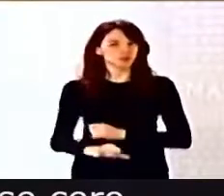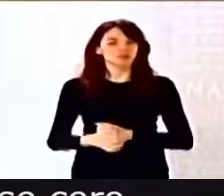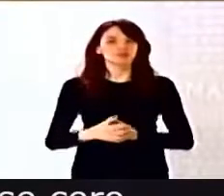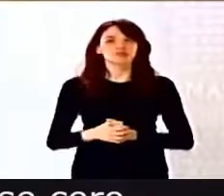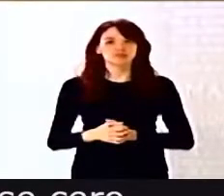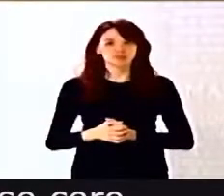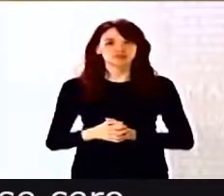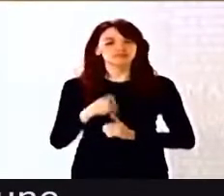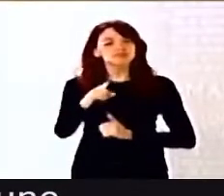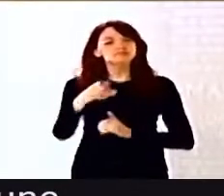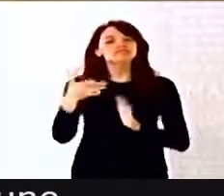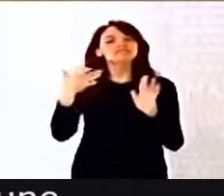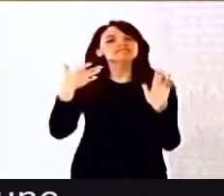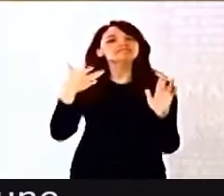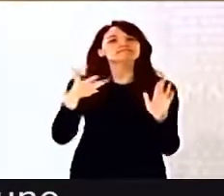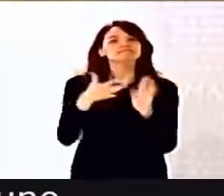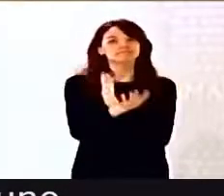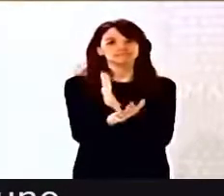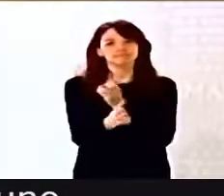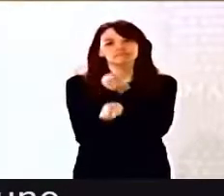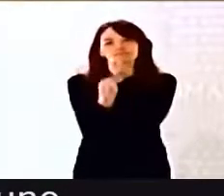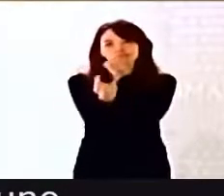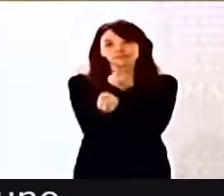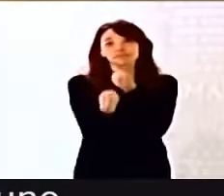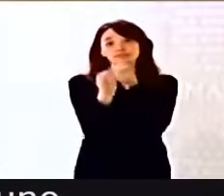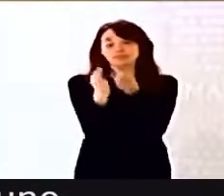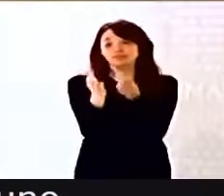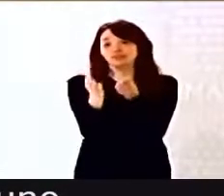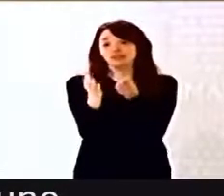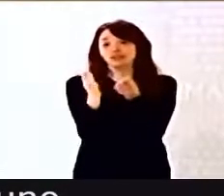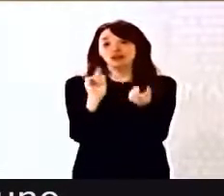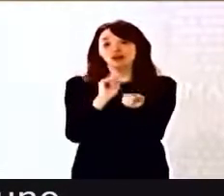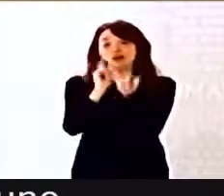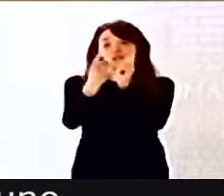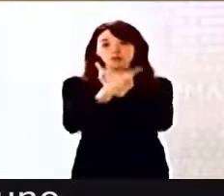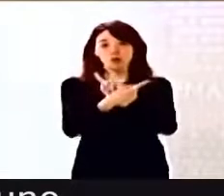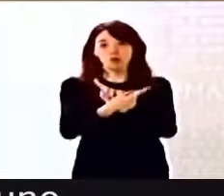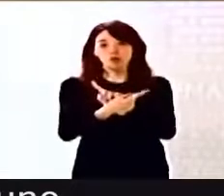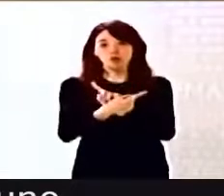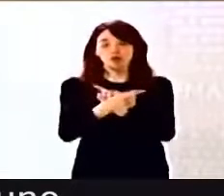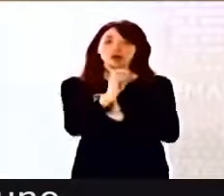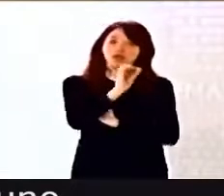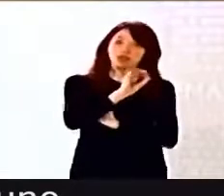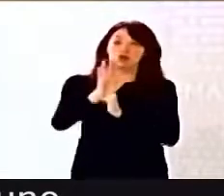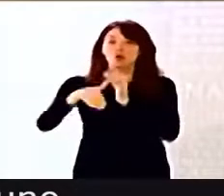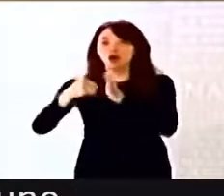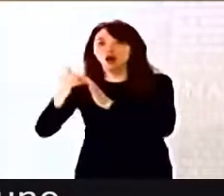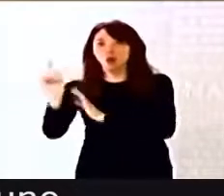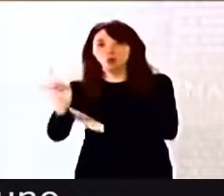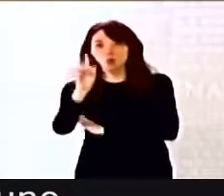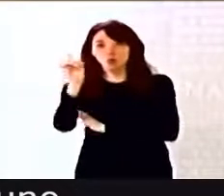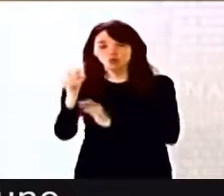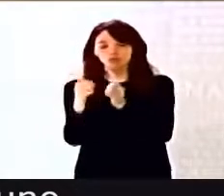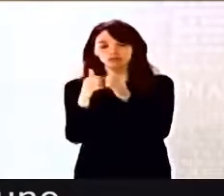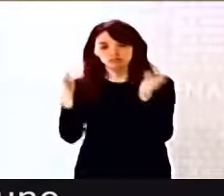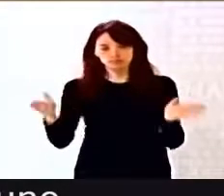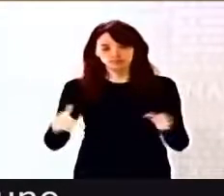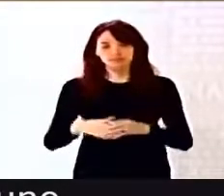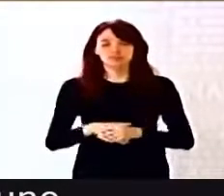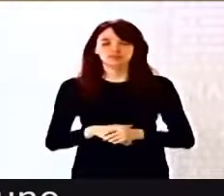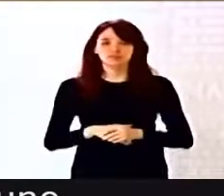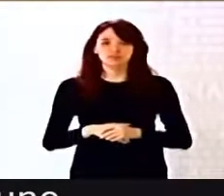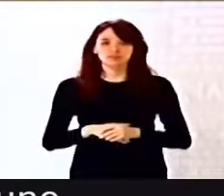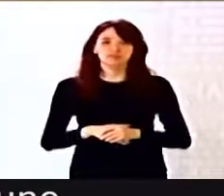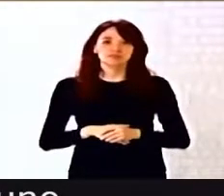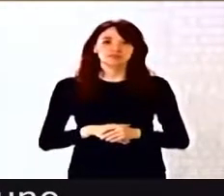Ese es el primer gran significado que tiene el tránsito entre la fase 0 y la fase 1,